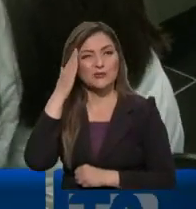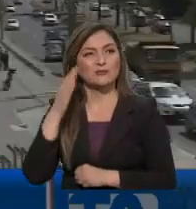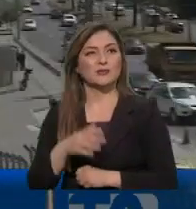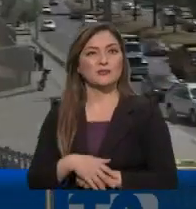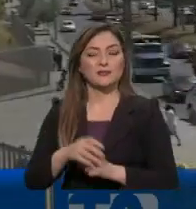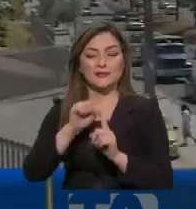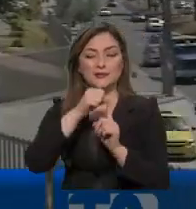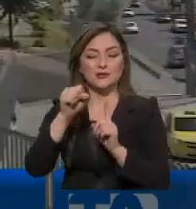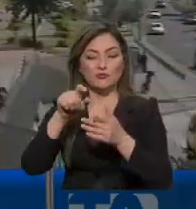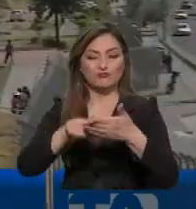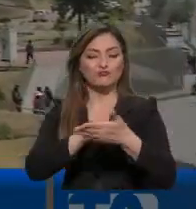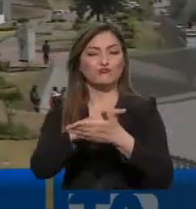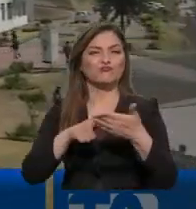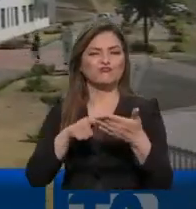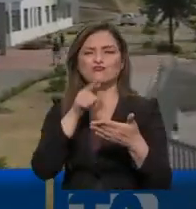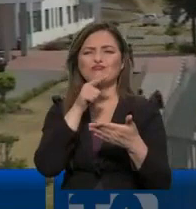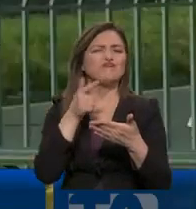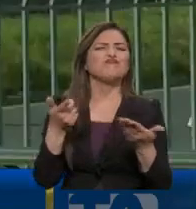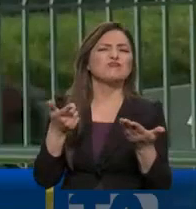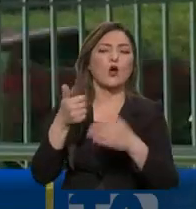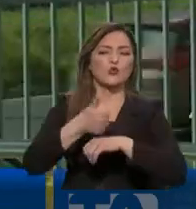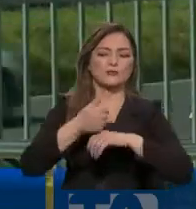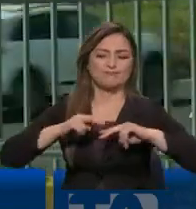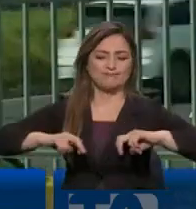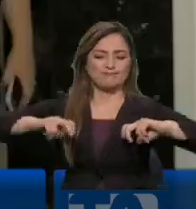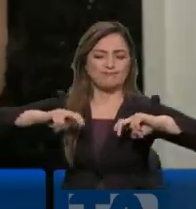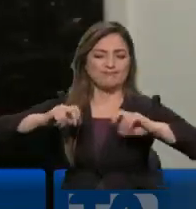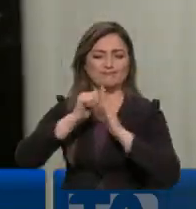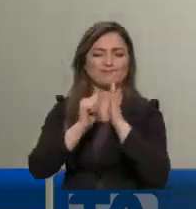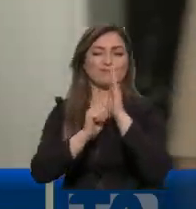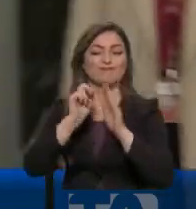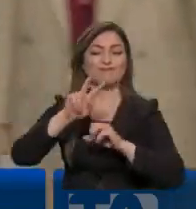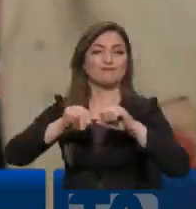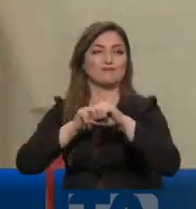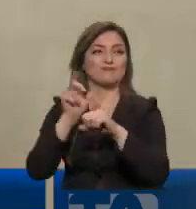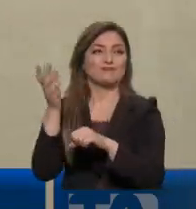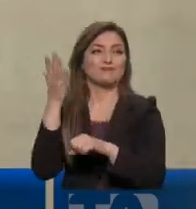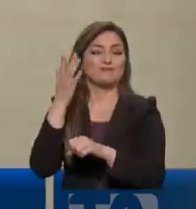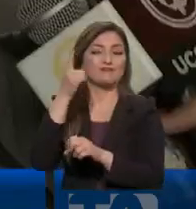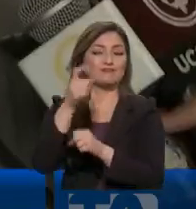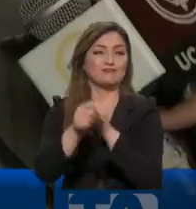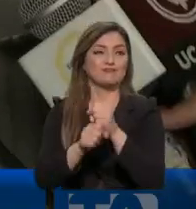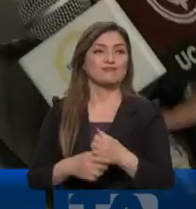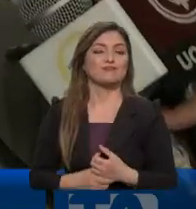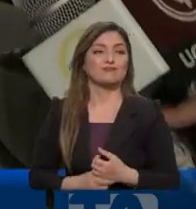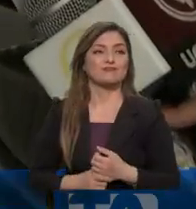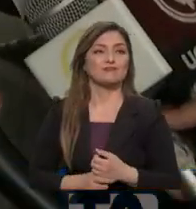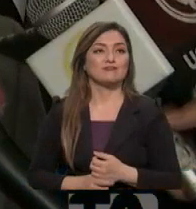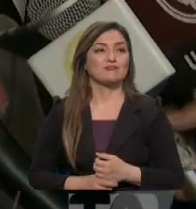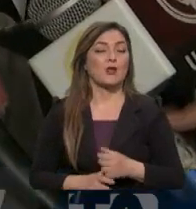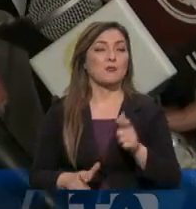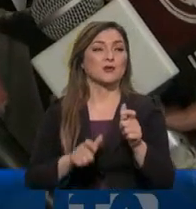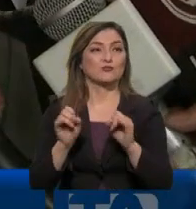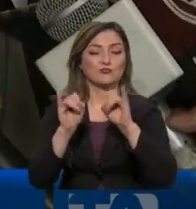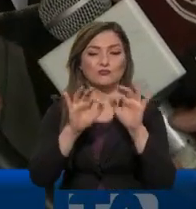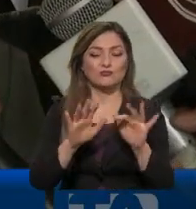del sistema. Esto según las investigaciones que ha realizado la Agencia Nacional de Tránsito desde hace un año. Tras de cada usuario